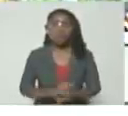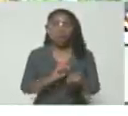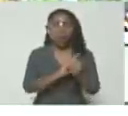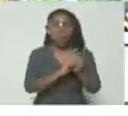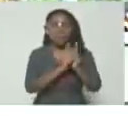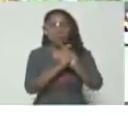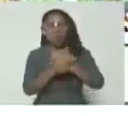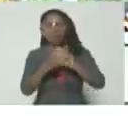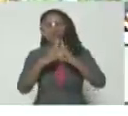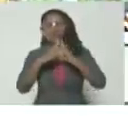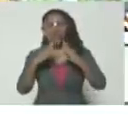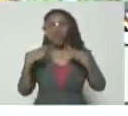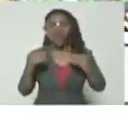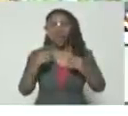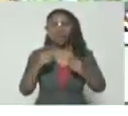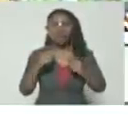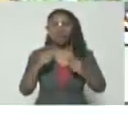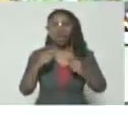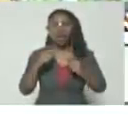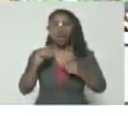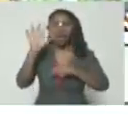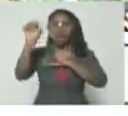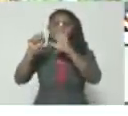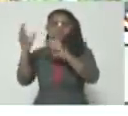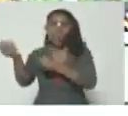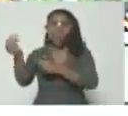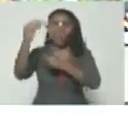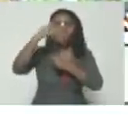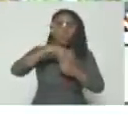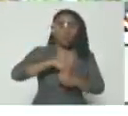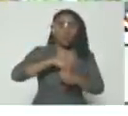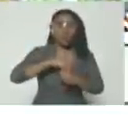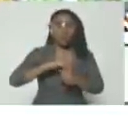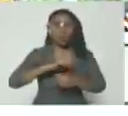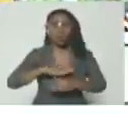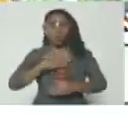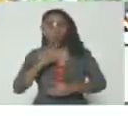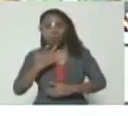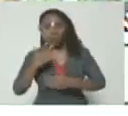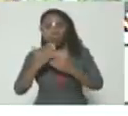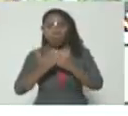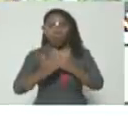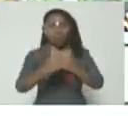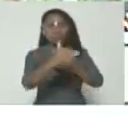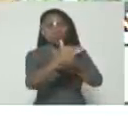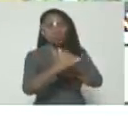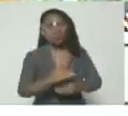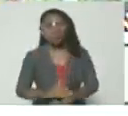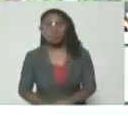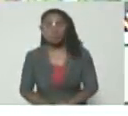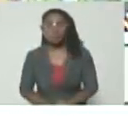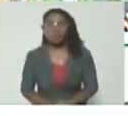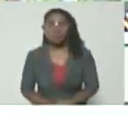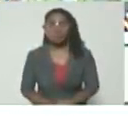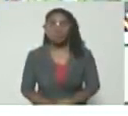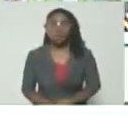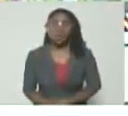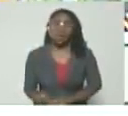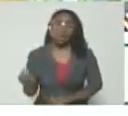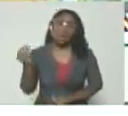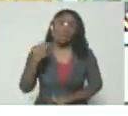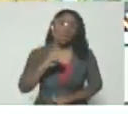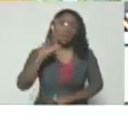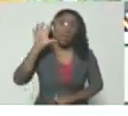Sustituir todas las importaciones que sean posibles y más allá. Y además el